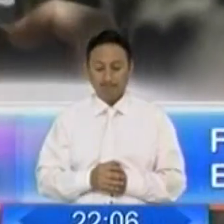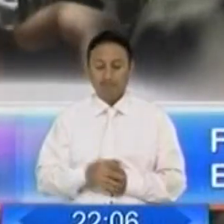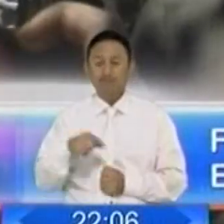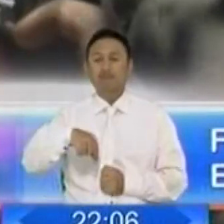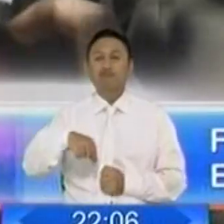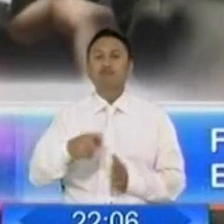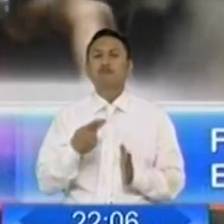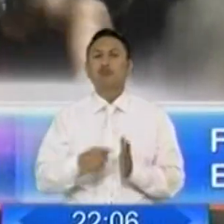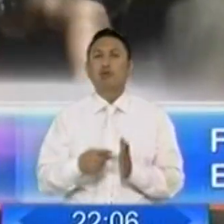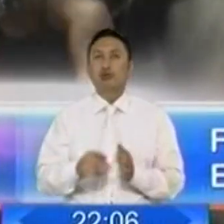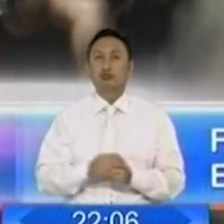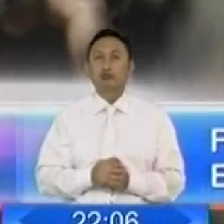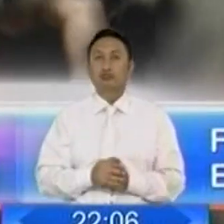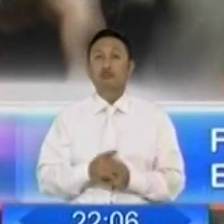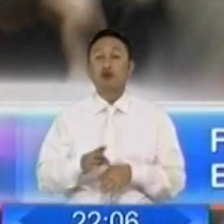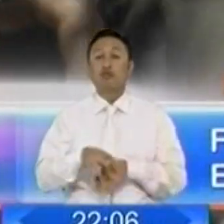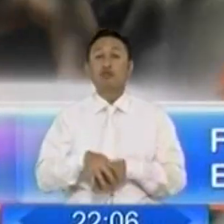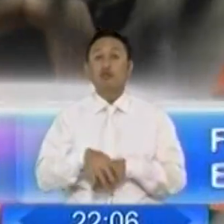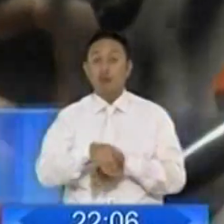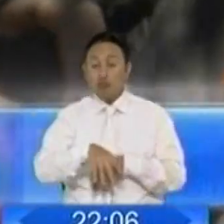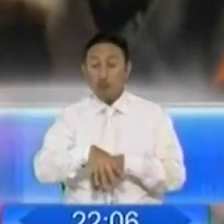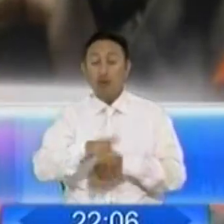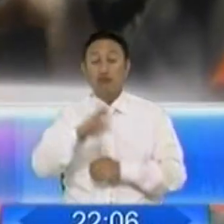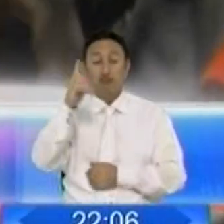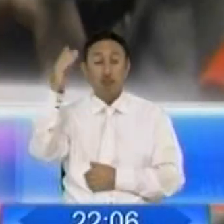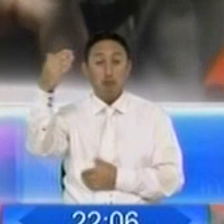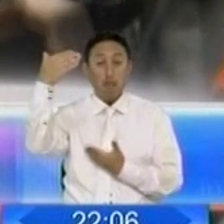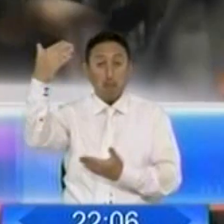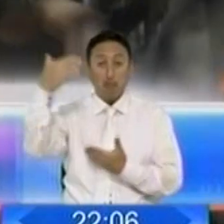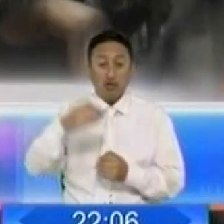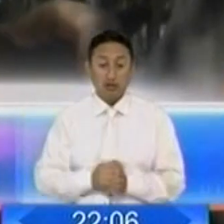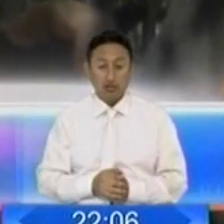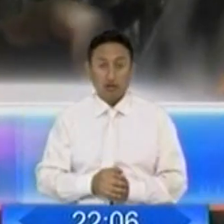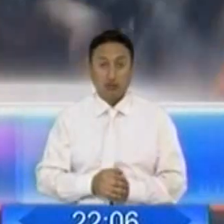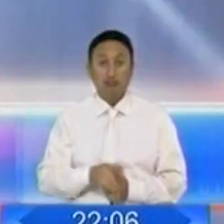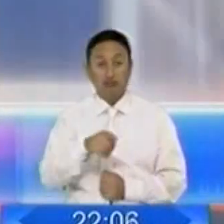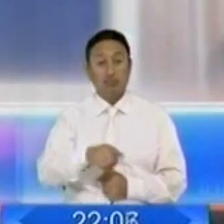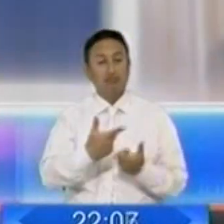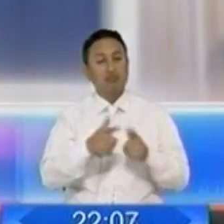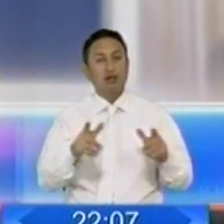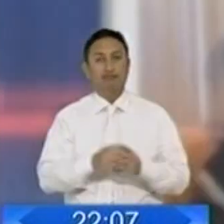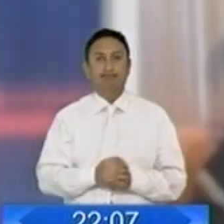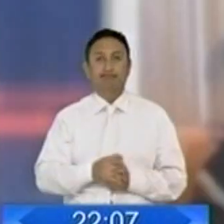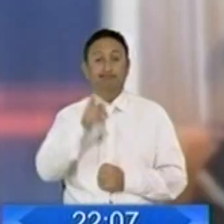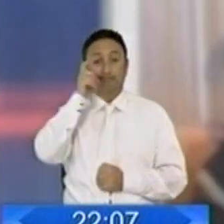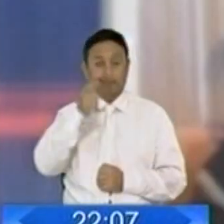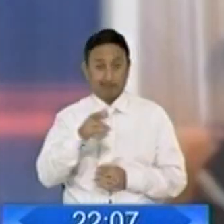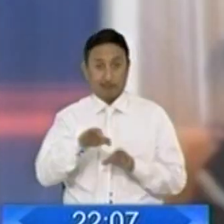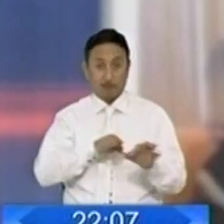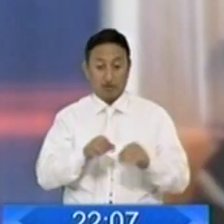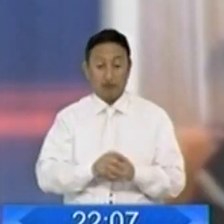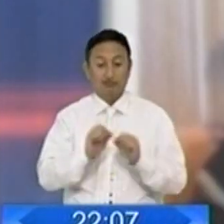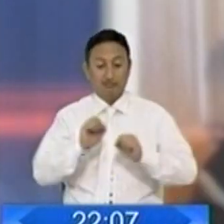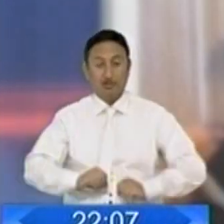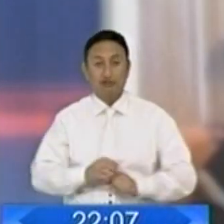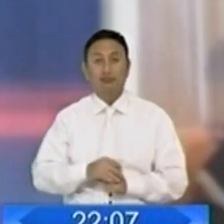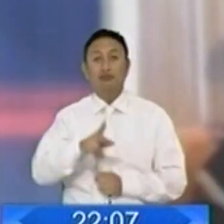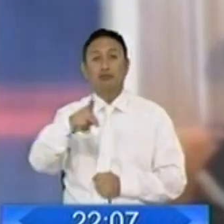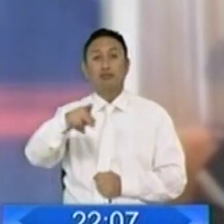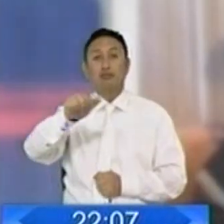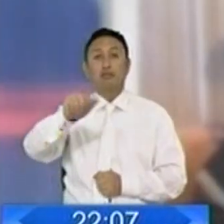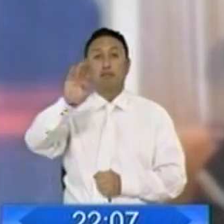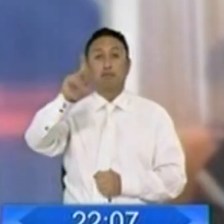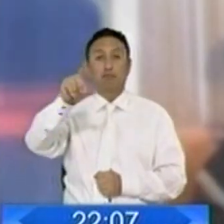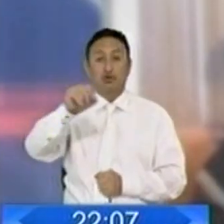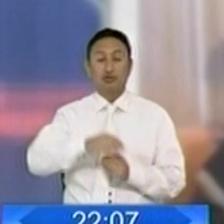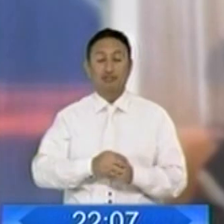aquí es una protesta política, ciertamente, y tienen que salir en libertad. La Fiscalía indicó que también se detuvieron a Pablo D. y